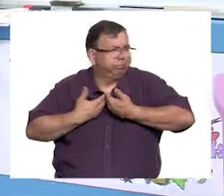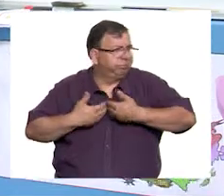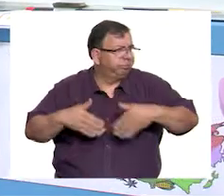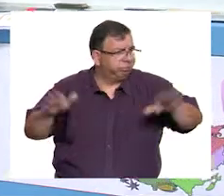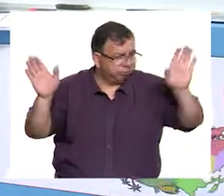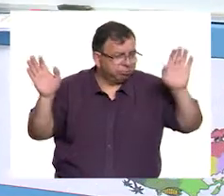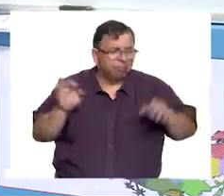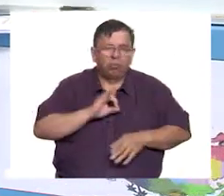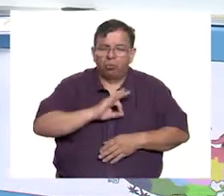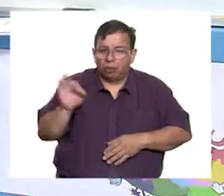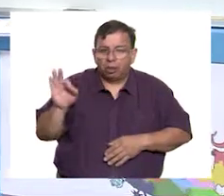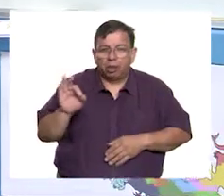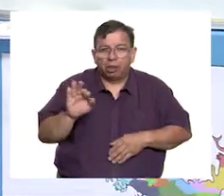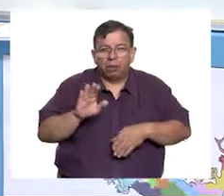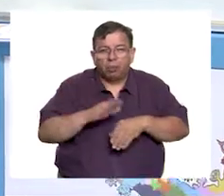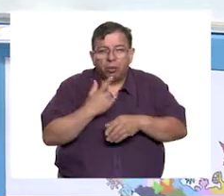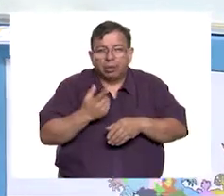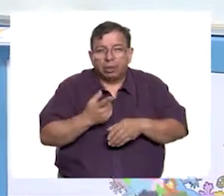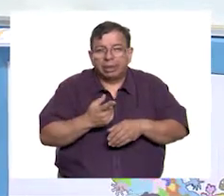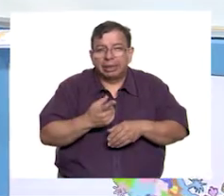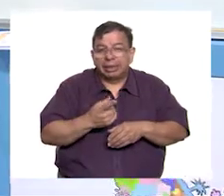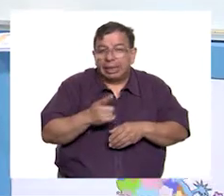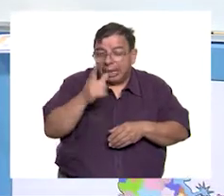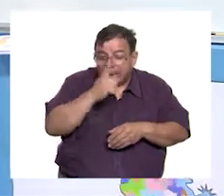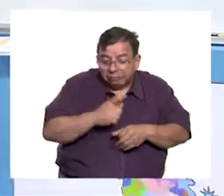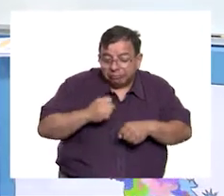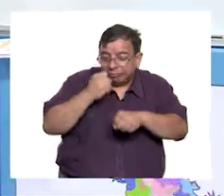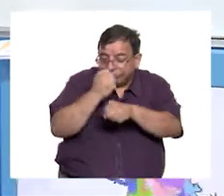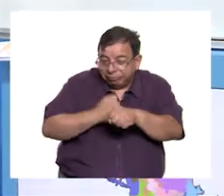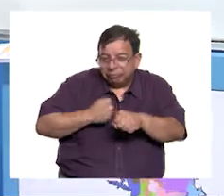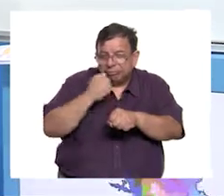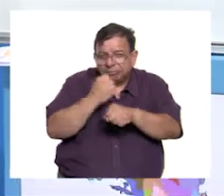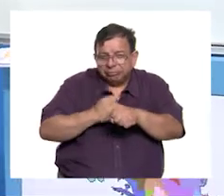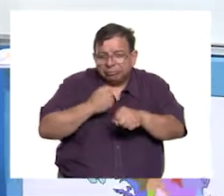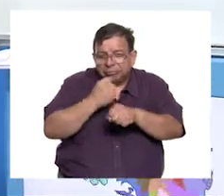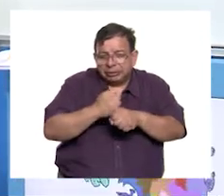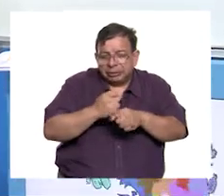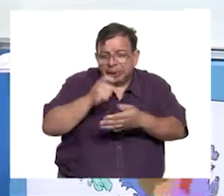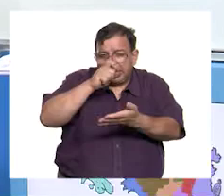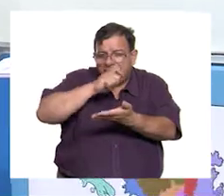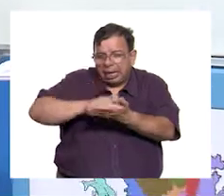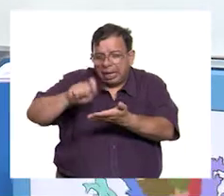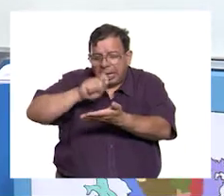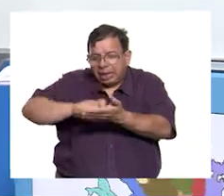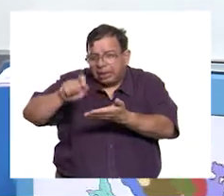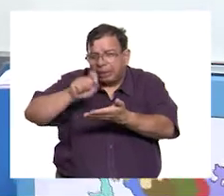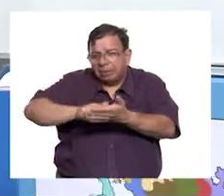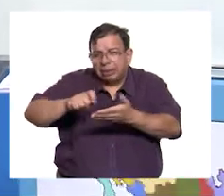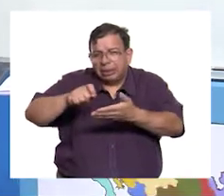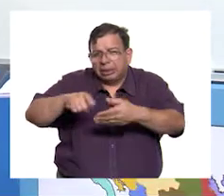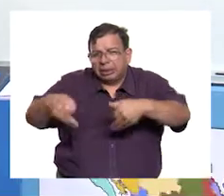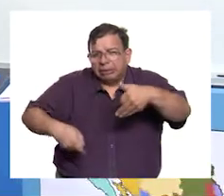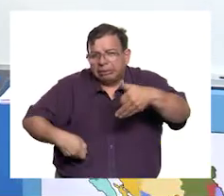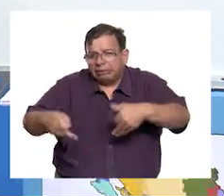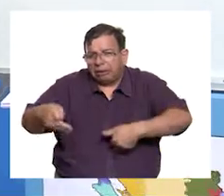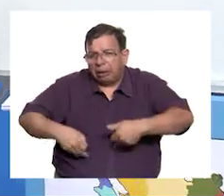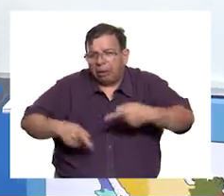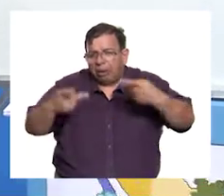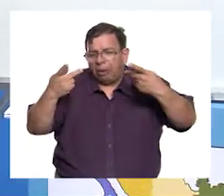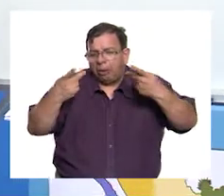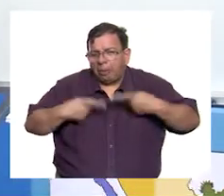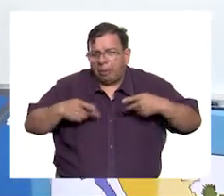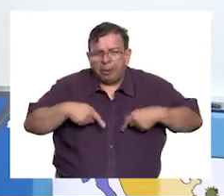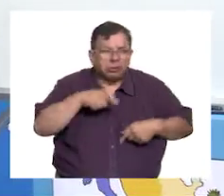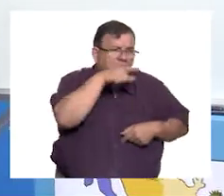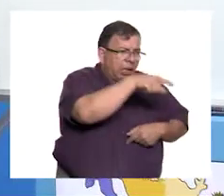sobre todo, porque la práctica social del lenguaje que estamos trabajando se llama escribir una obra de teatro con personajes de